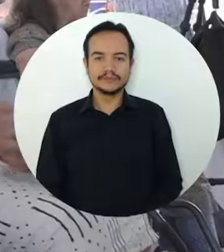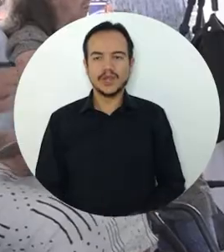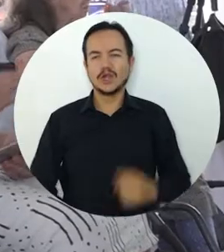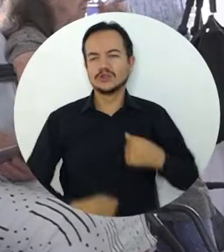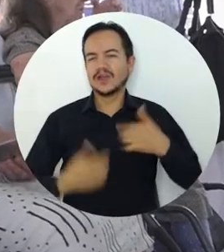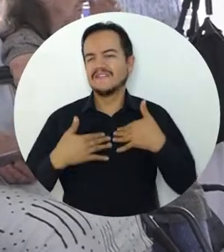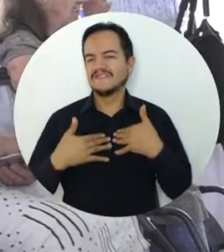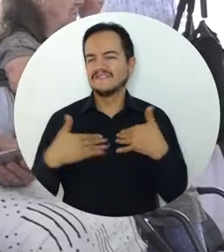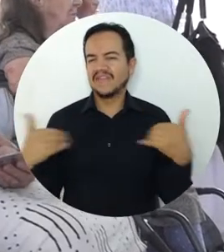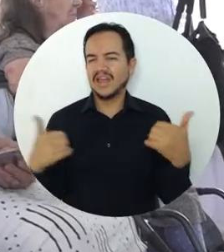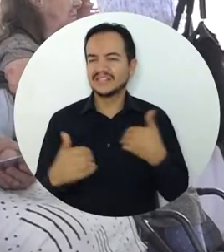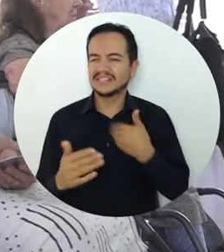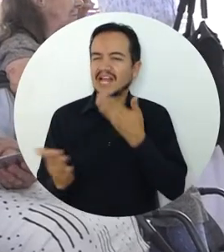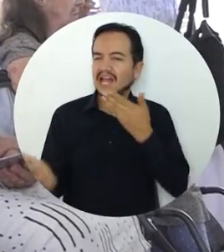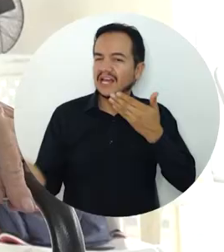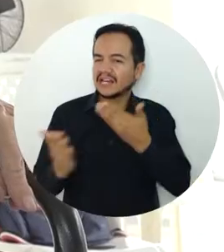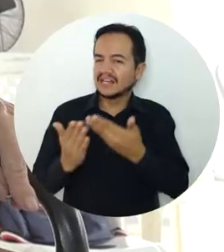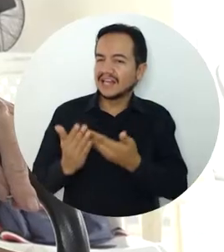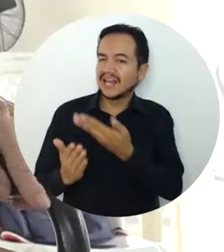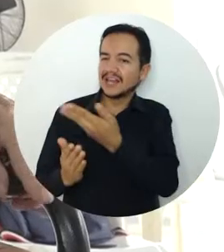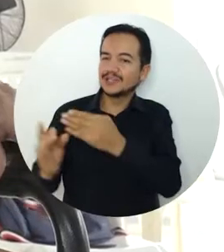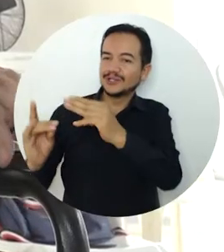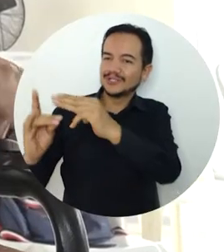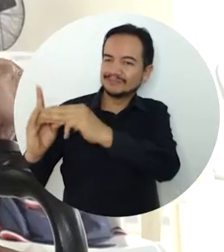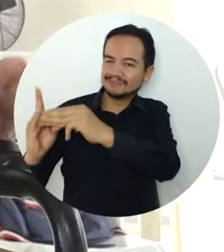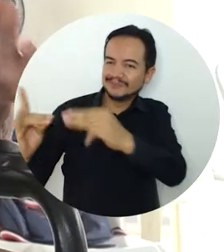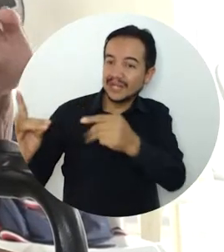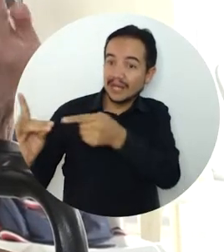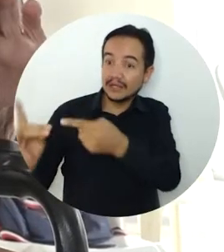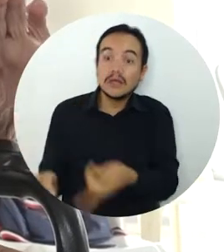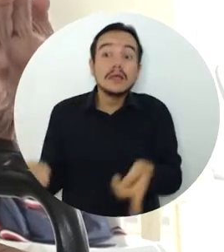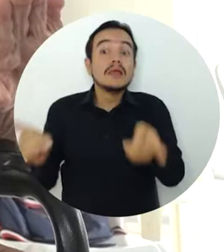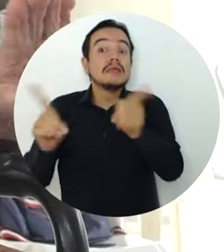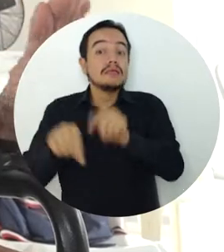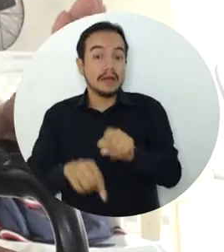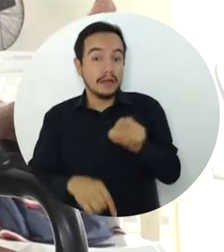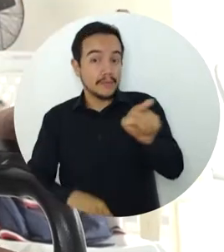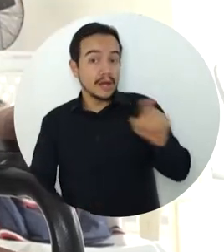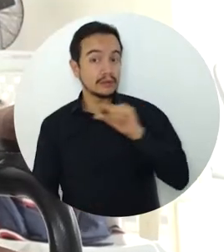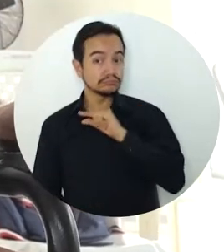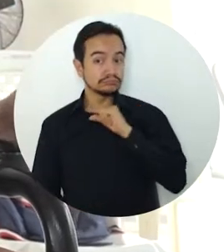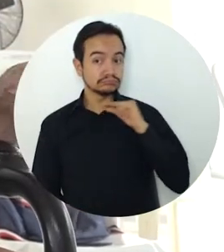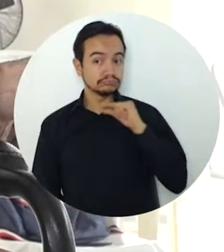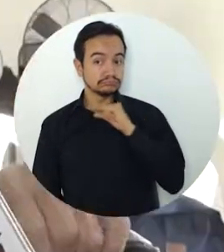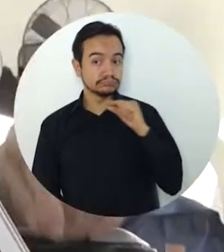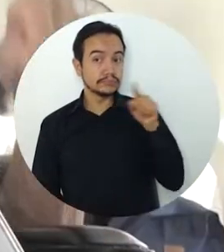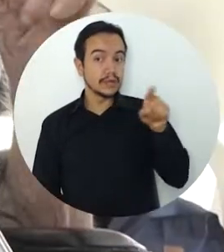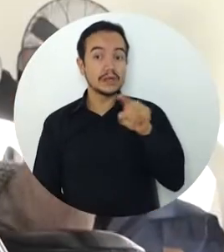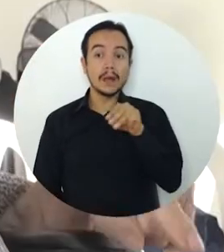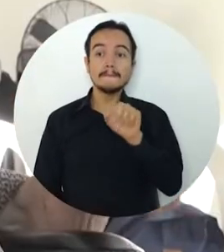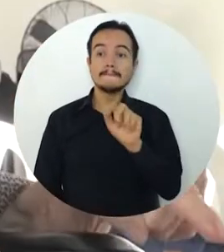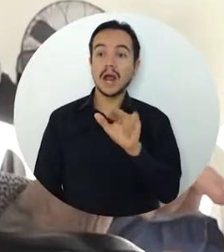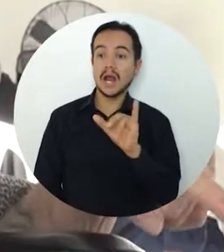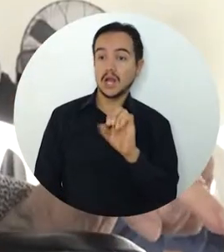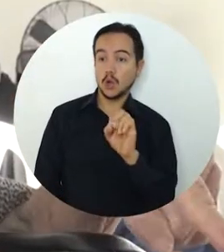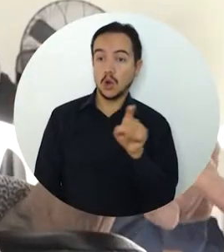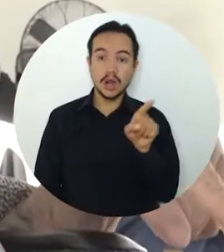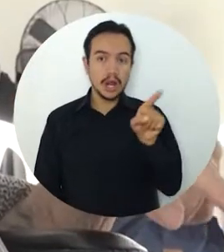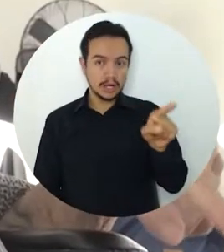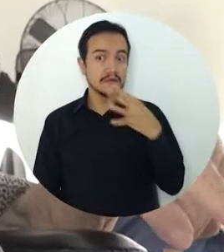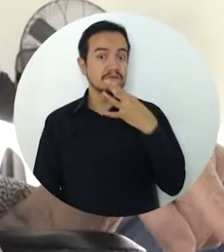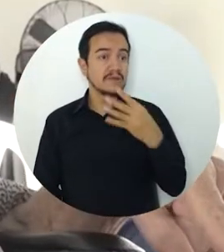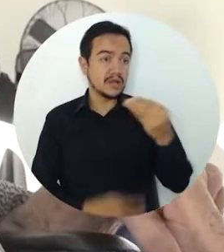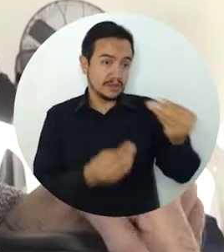Gracias a la universidad de Magdalena y al padre Mario Porque por eso tenemos